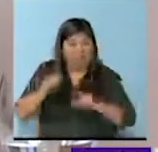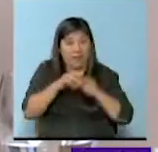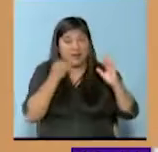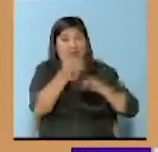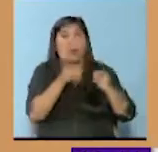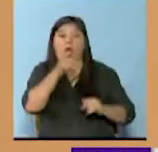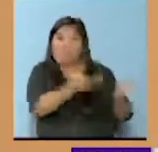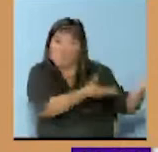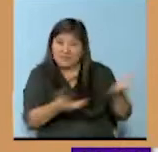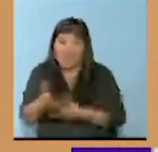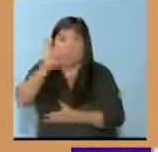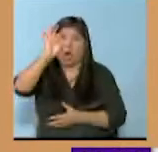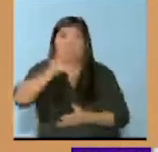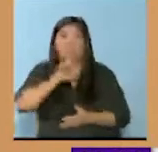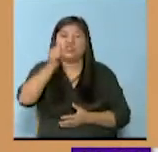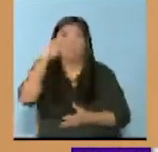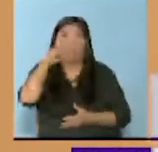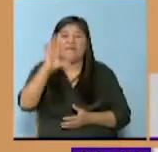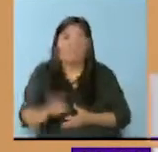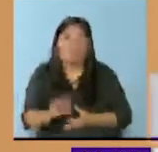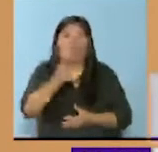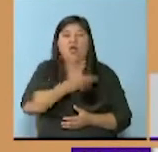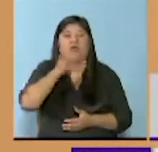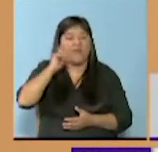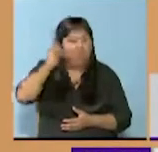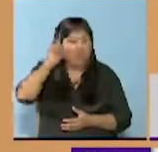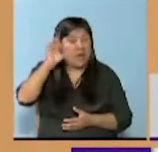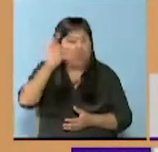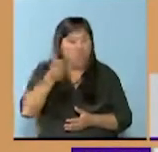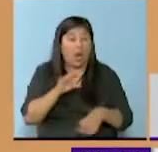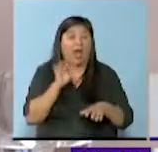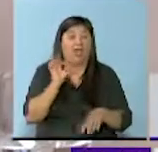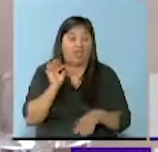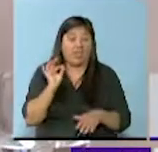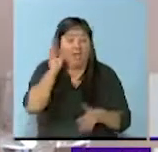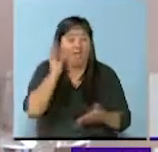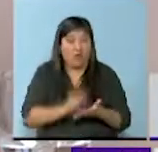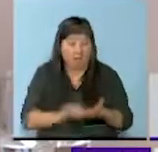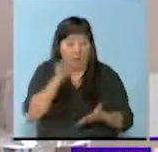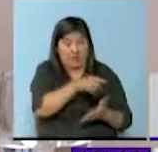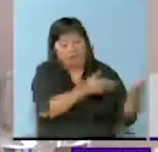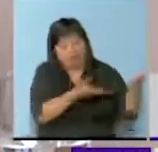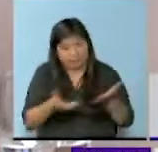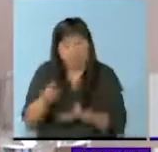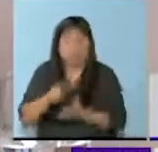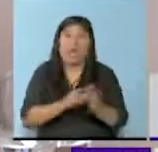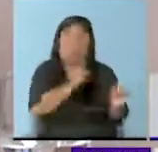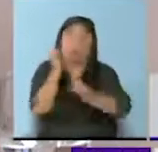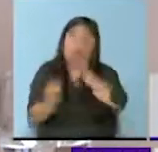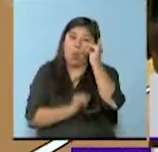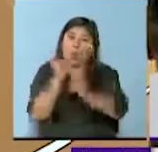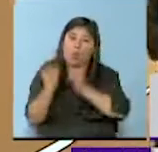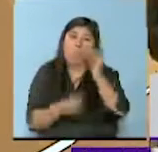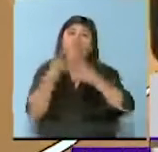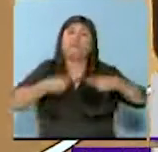Pedro Octavio Figueroa para que nos amplíe sobre este decreto nacional que contempla la